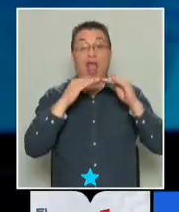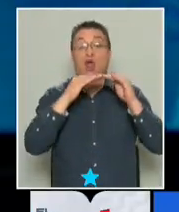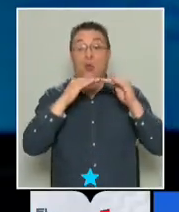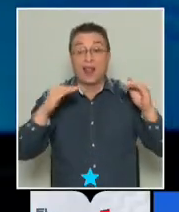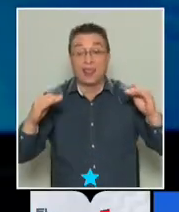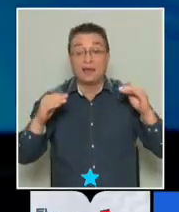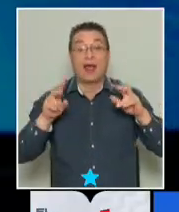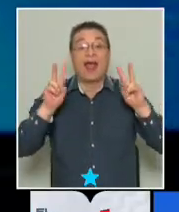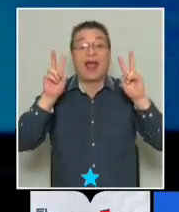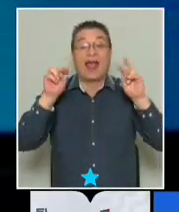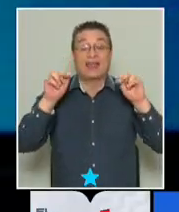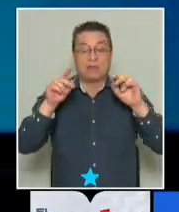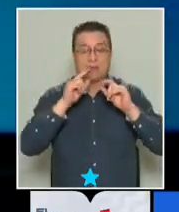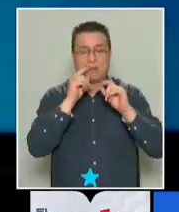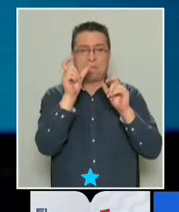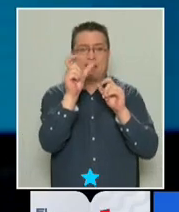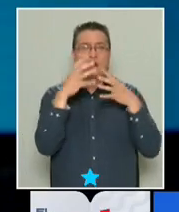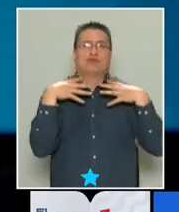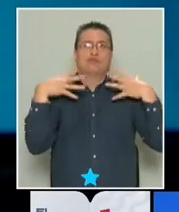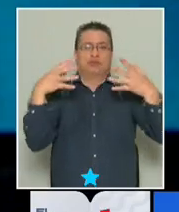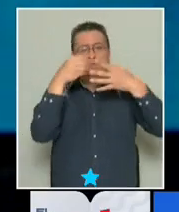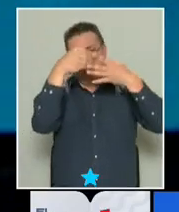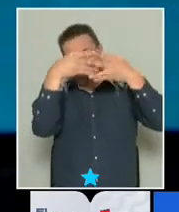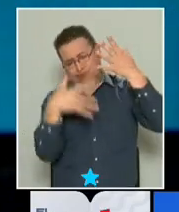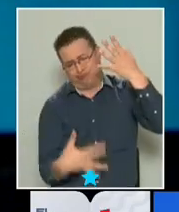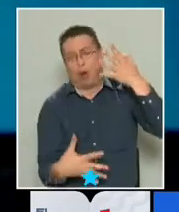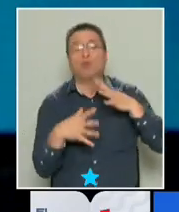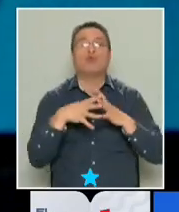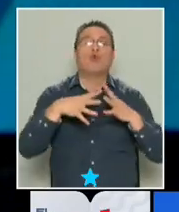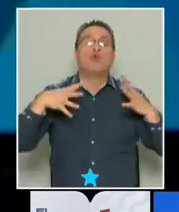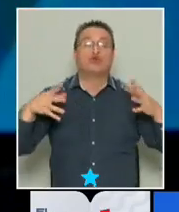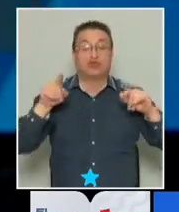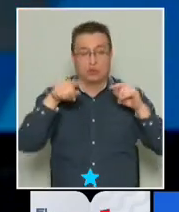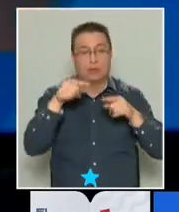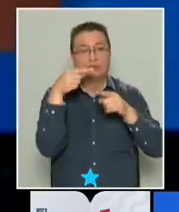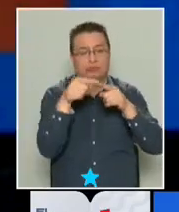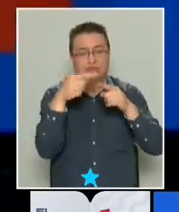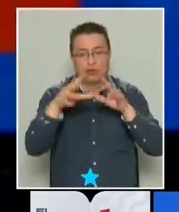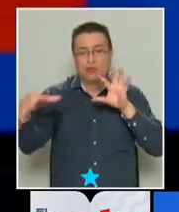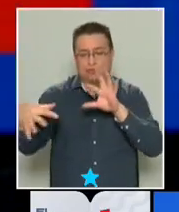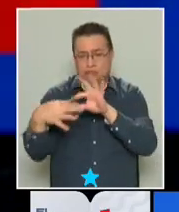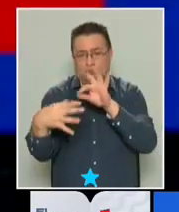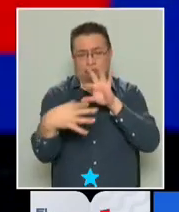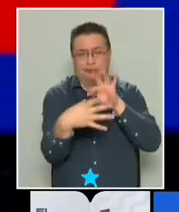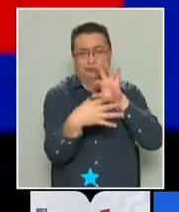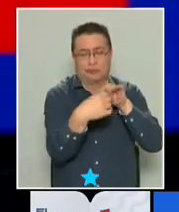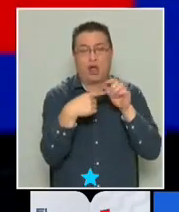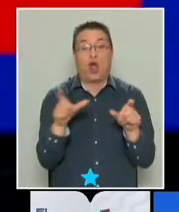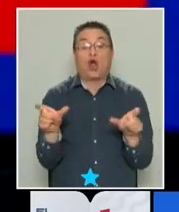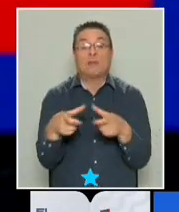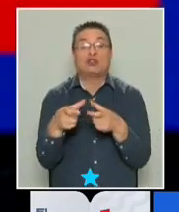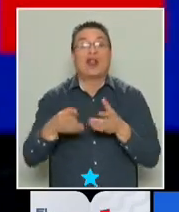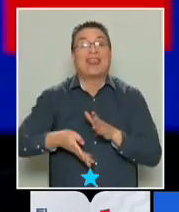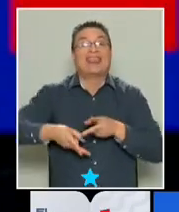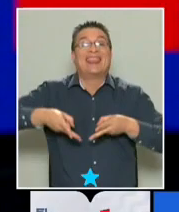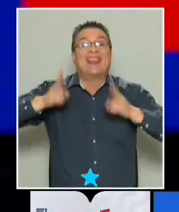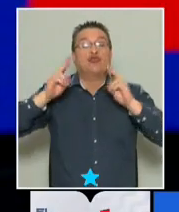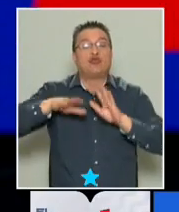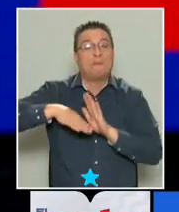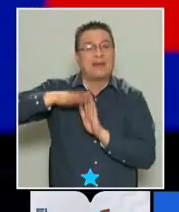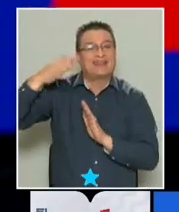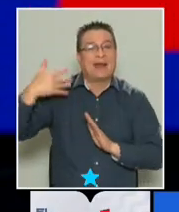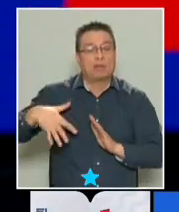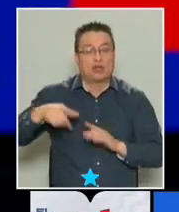es un concepto un madre concepto porque tiene muchas bajadas distintas y se relacionan a ser y otros contenidos que ve justamente la comisión derechos fundamentales cuando tú hablas